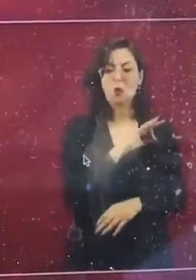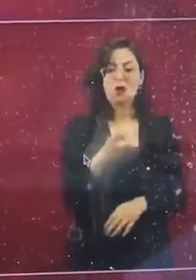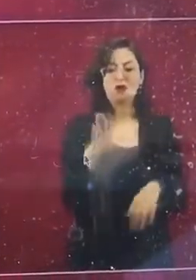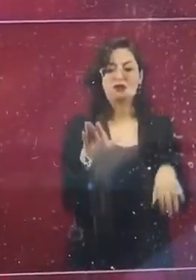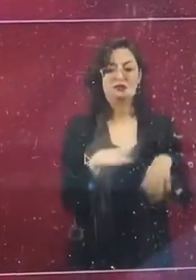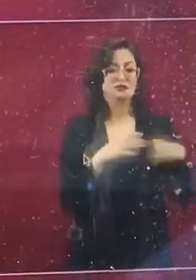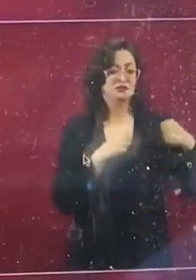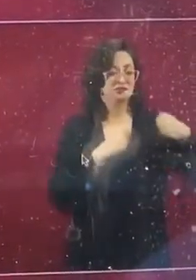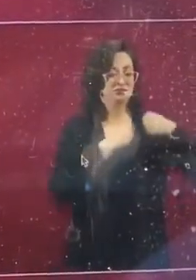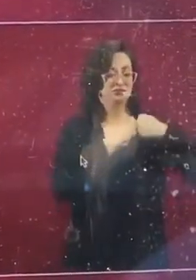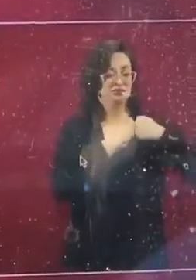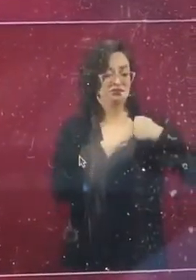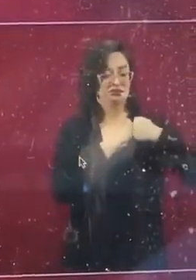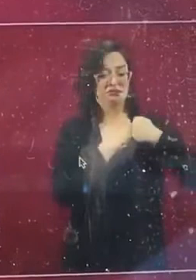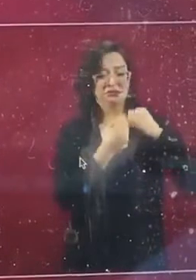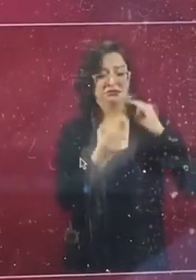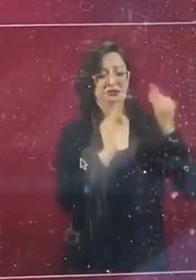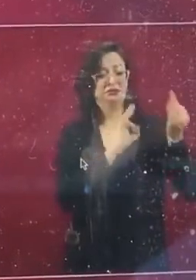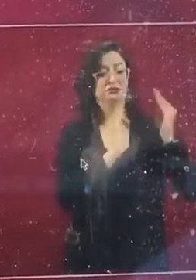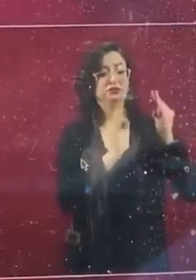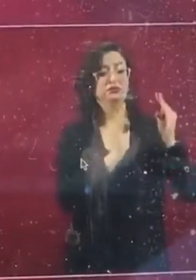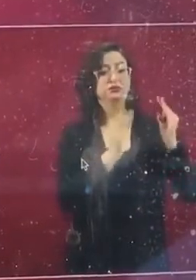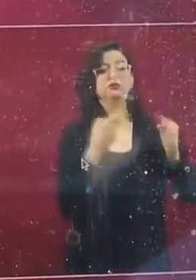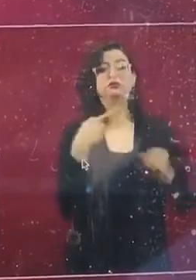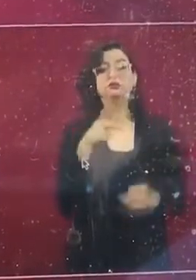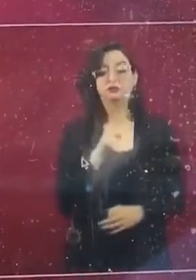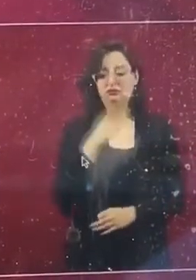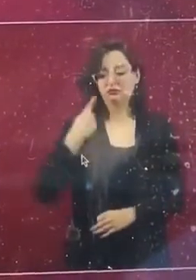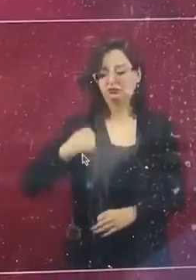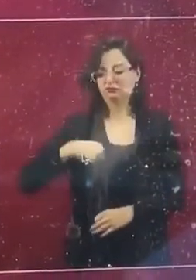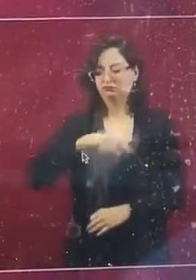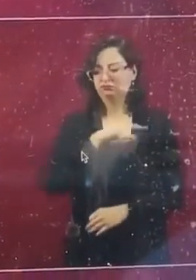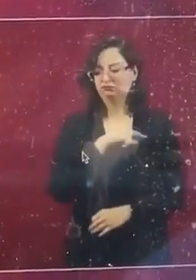vecino, manteniendo nuestro decoro, nuestra